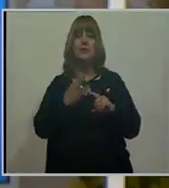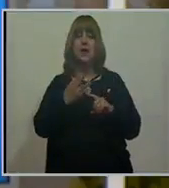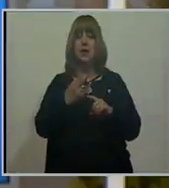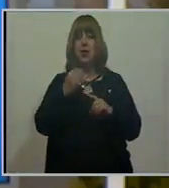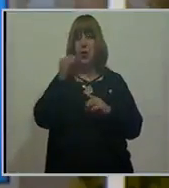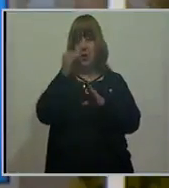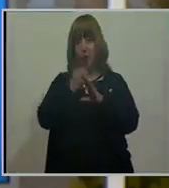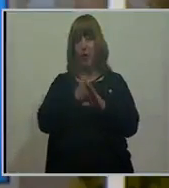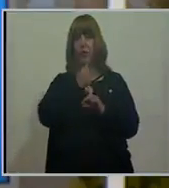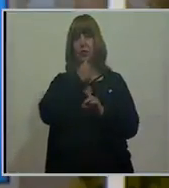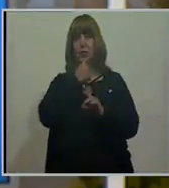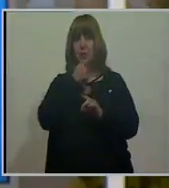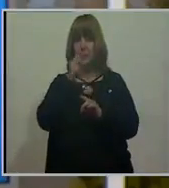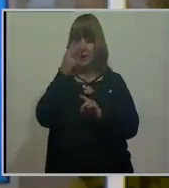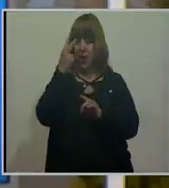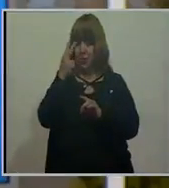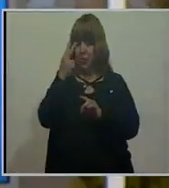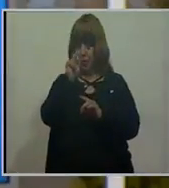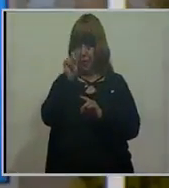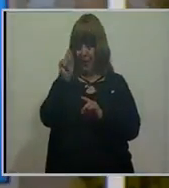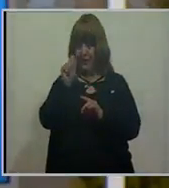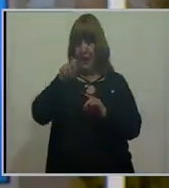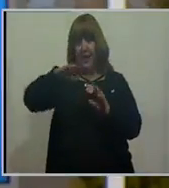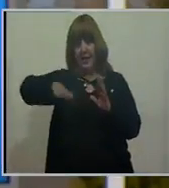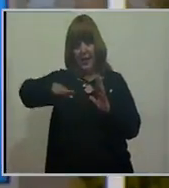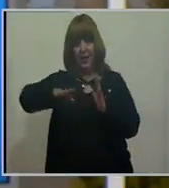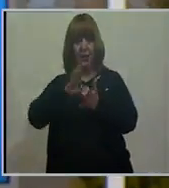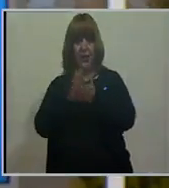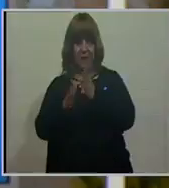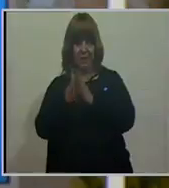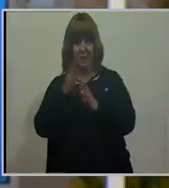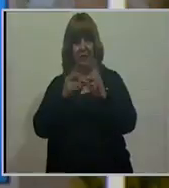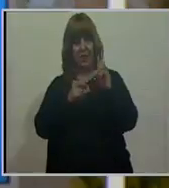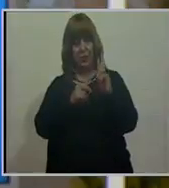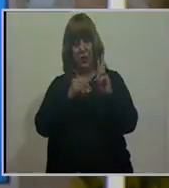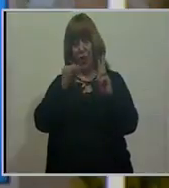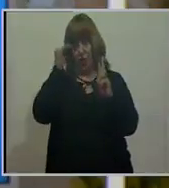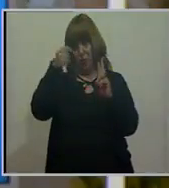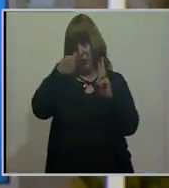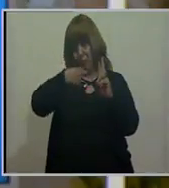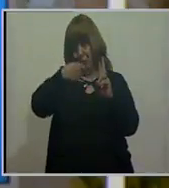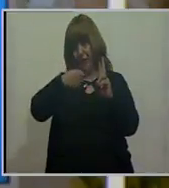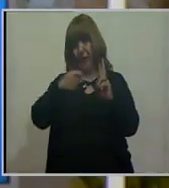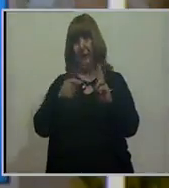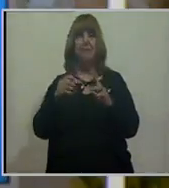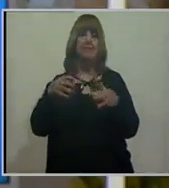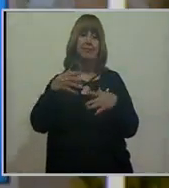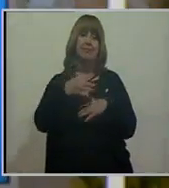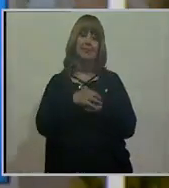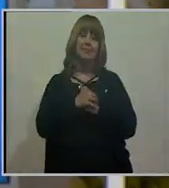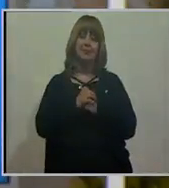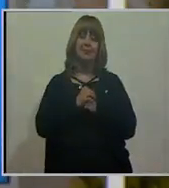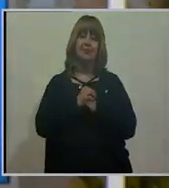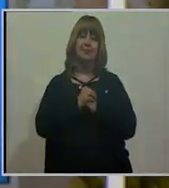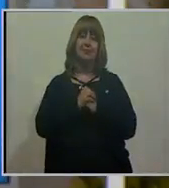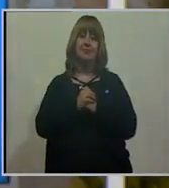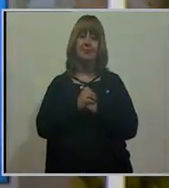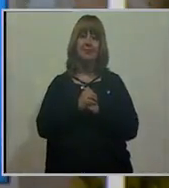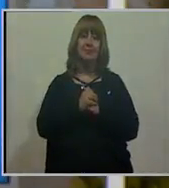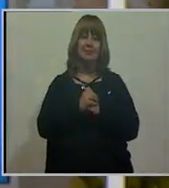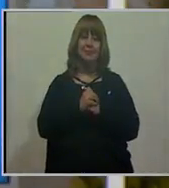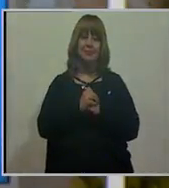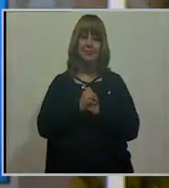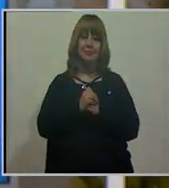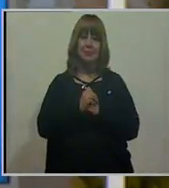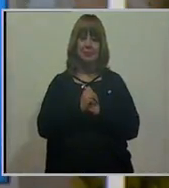2 meses, más un niño hasta 12 años con abono gratis cada 2 adultos. Emergencias, somos parte de tu vida. Muchas gracias a la gente de Emergencias por